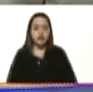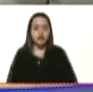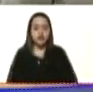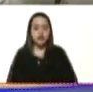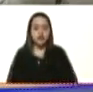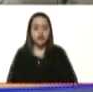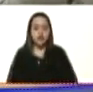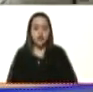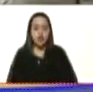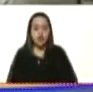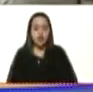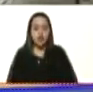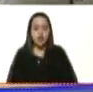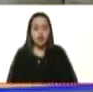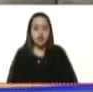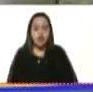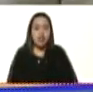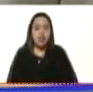No es Superman, no.